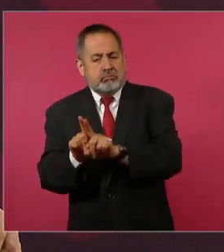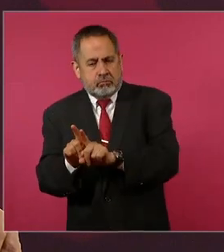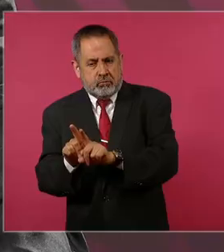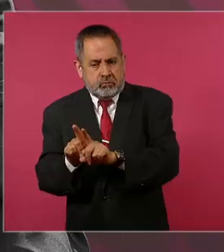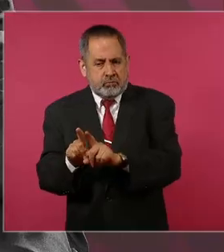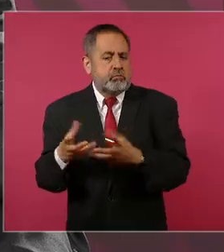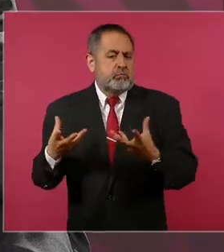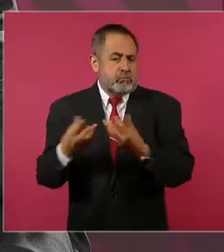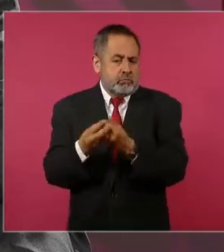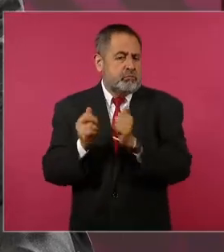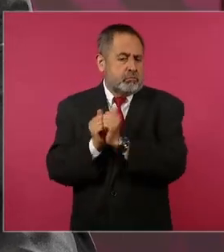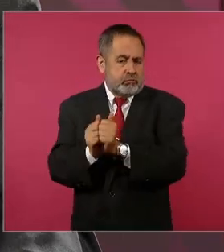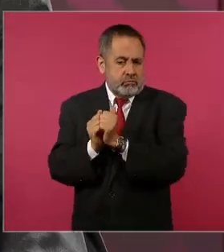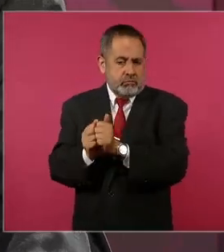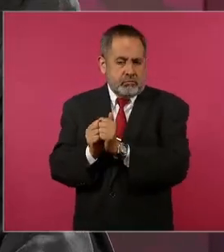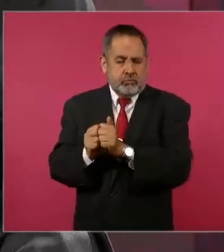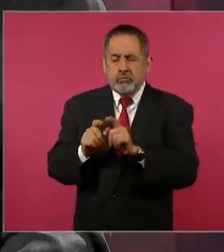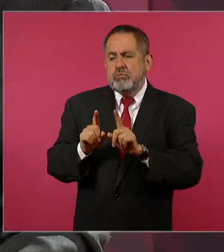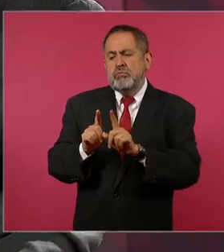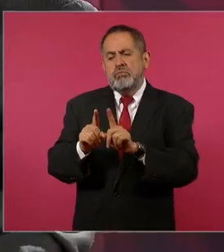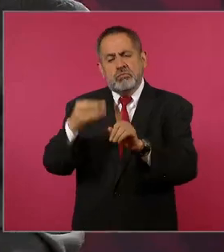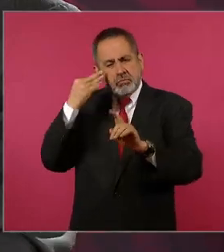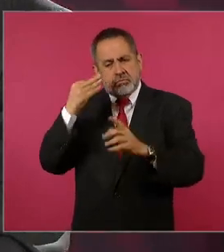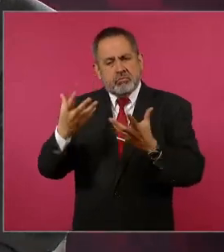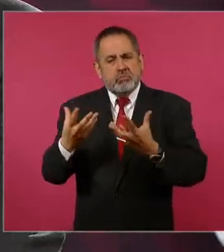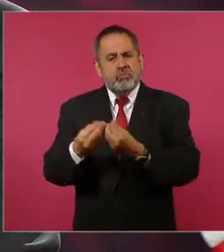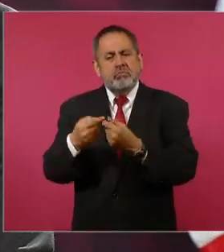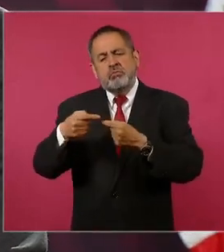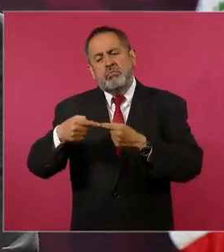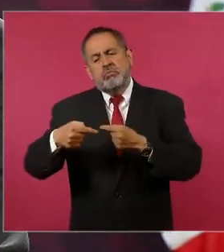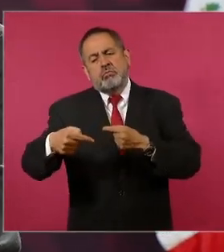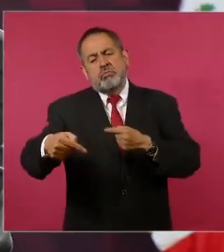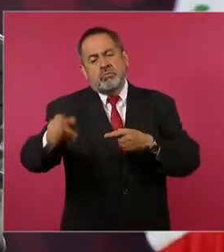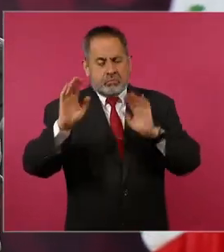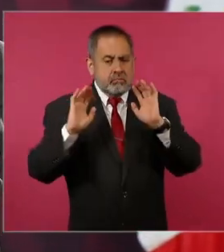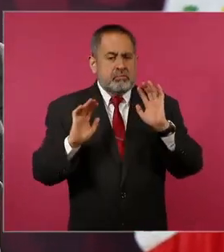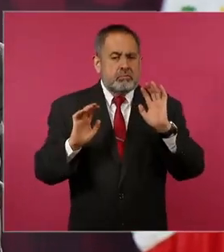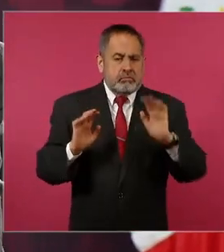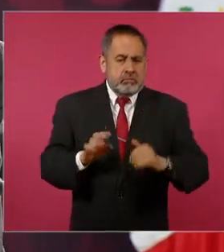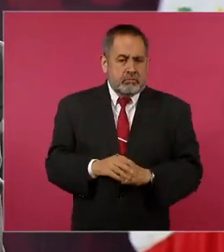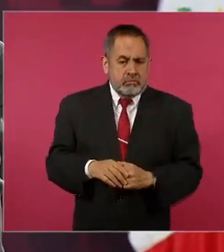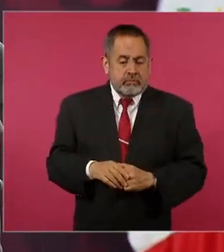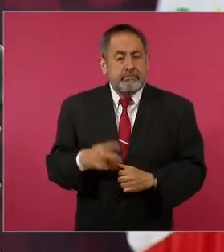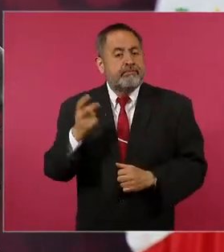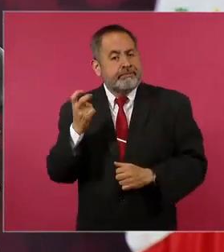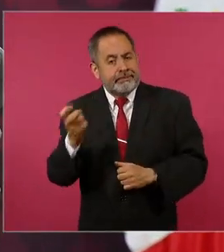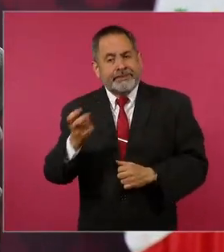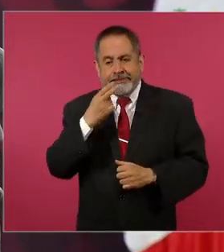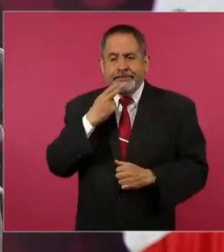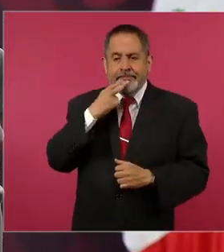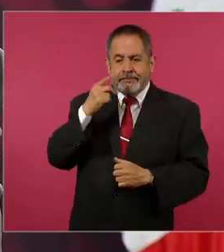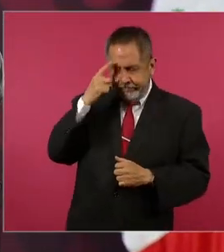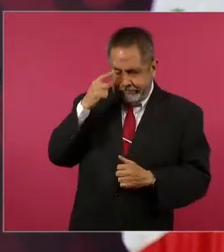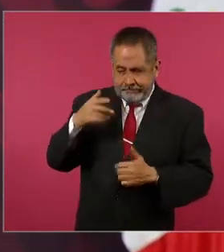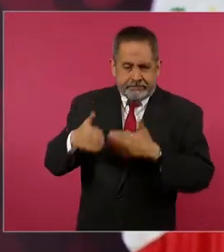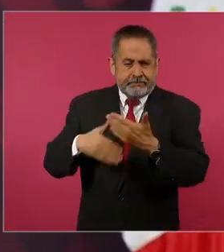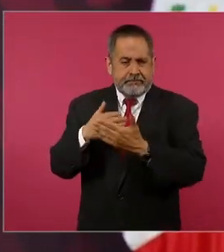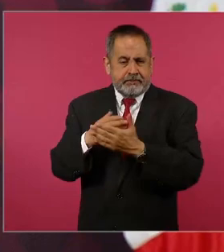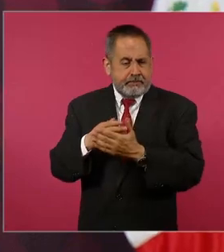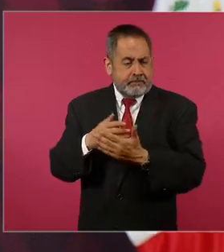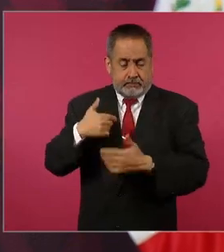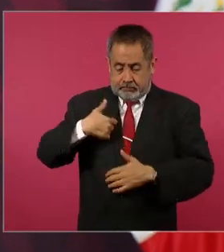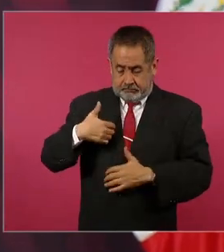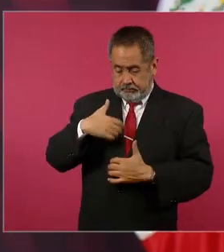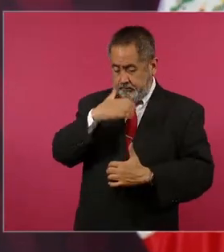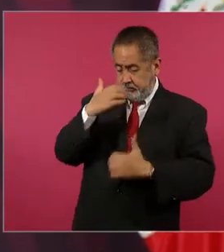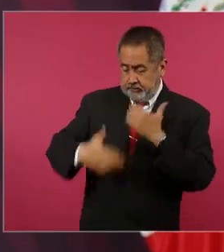Entonces va a estar un tiempo, esto va a permitir facilitar la